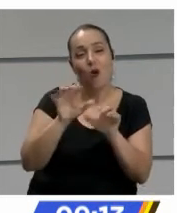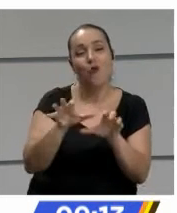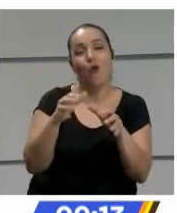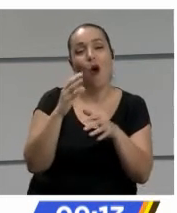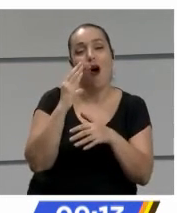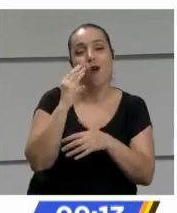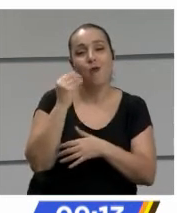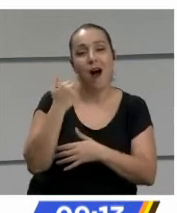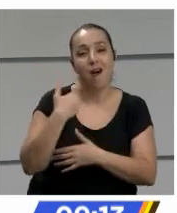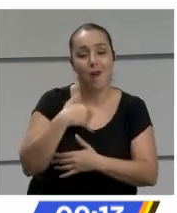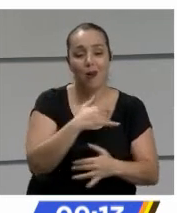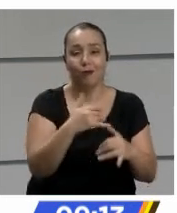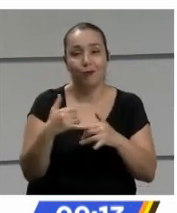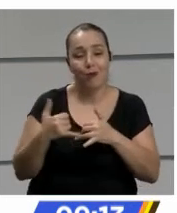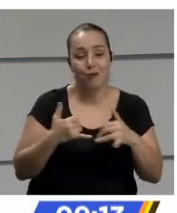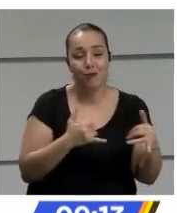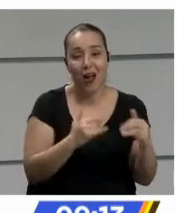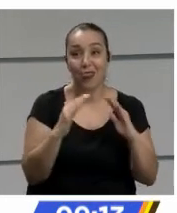jugando dominó ahí